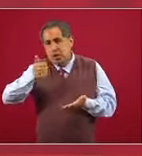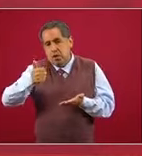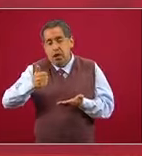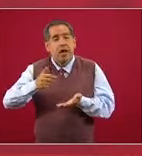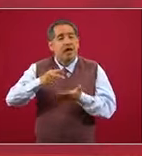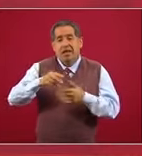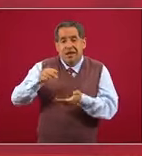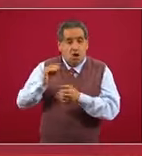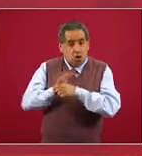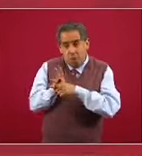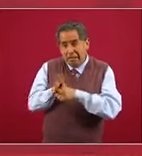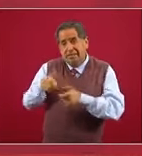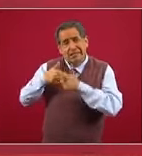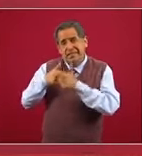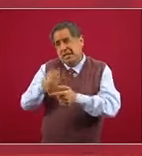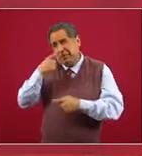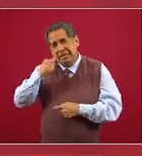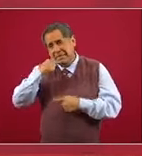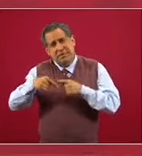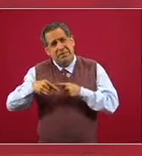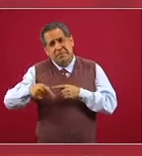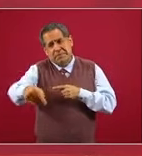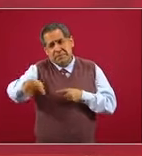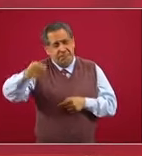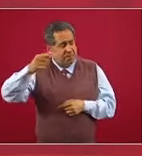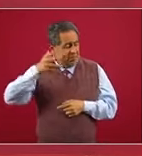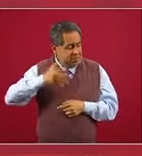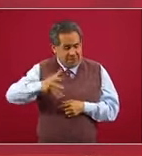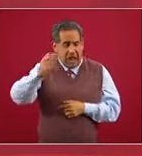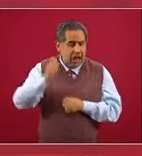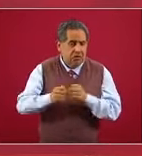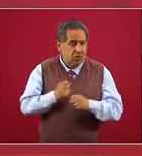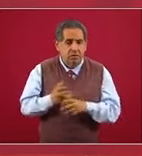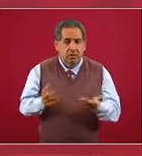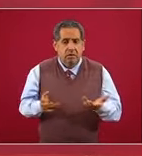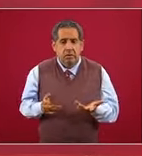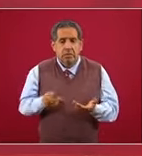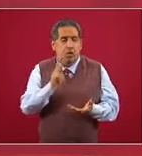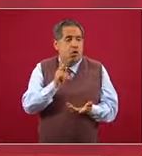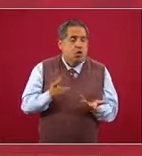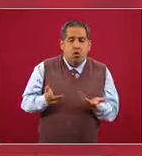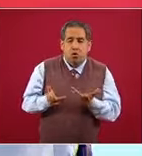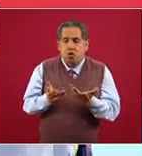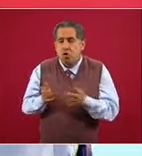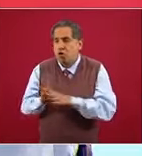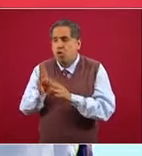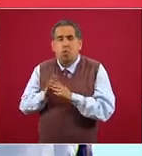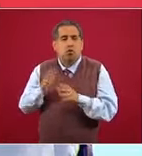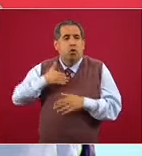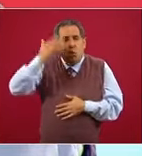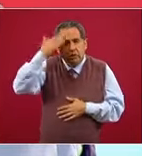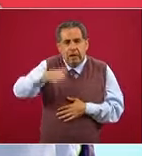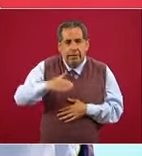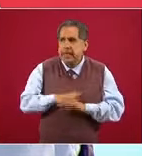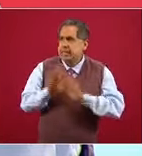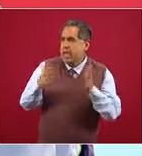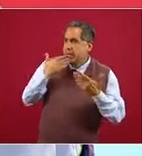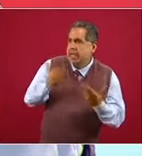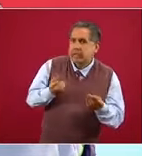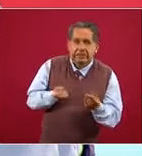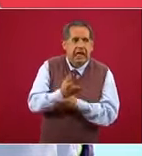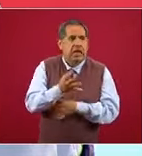epidemia continúa y que en México esperamos una epidemia larga. Pero si no tenemos una herramienta a través de la cual poder al